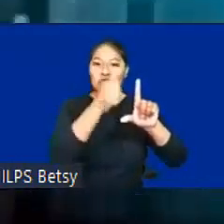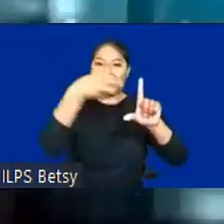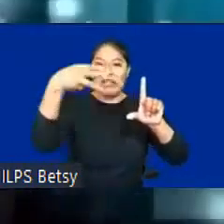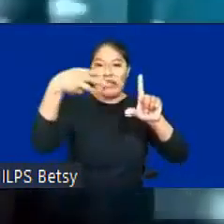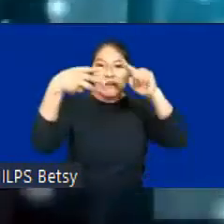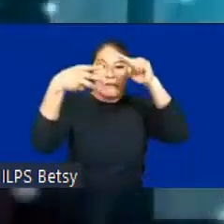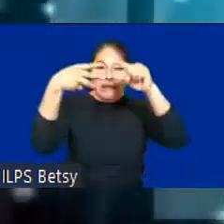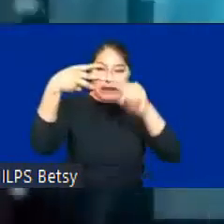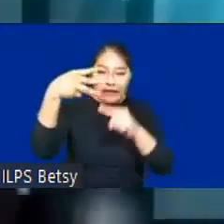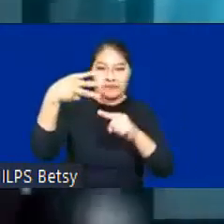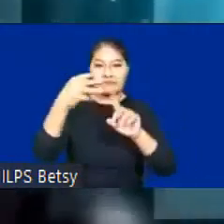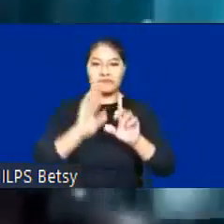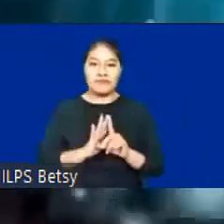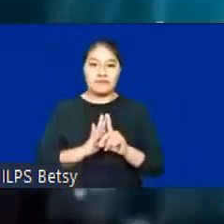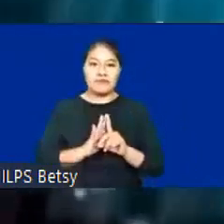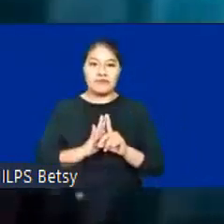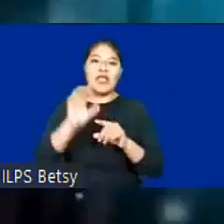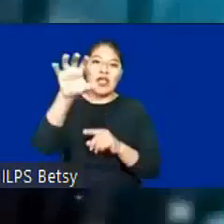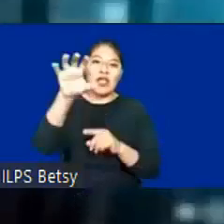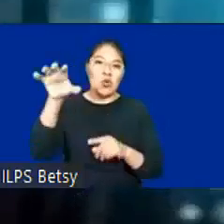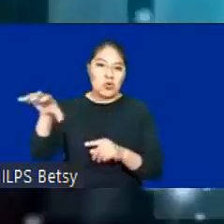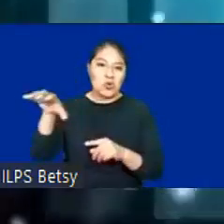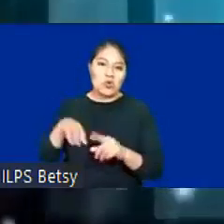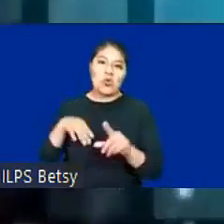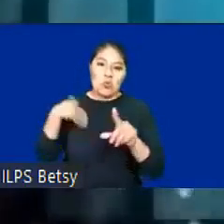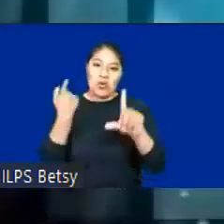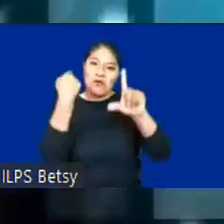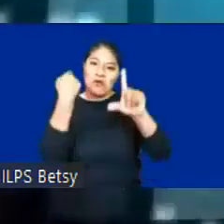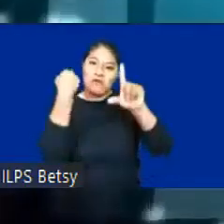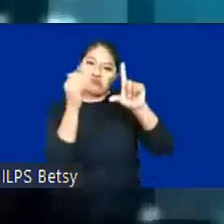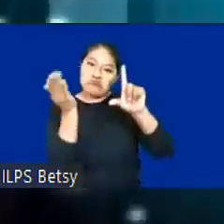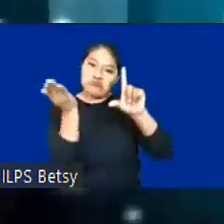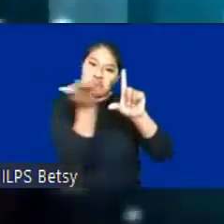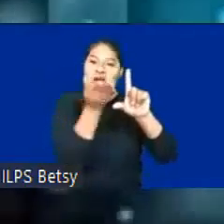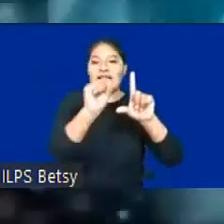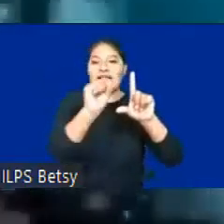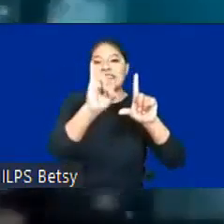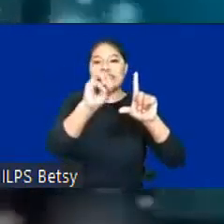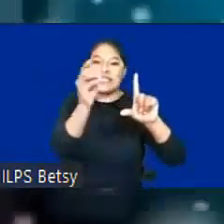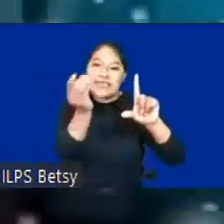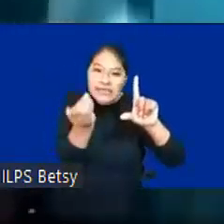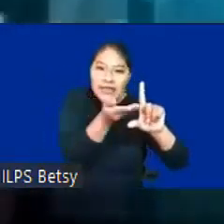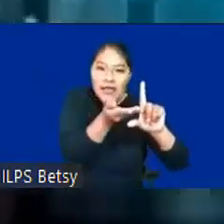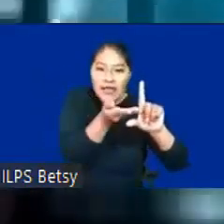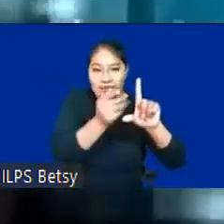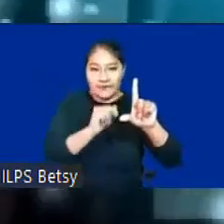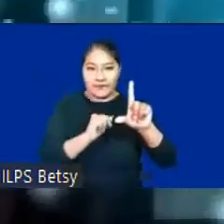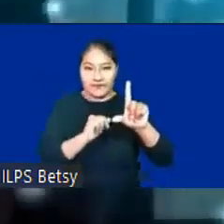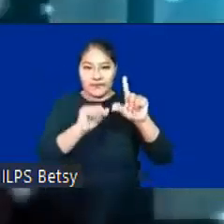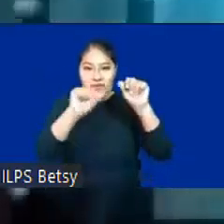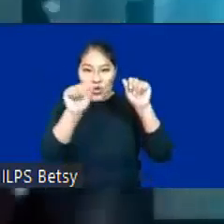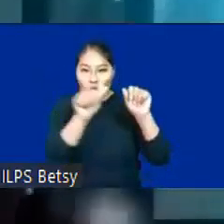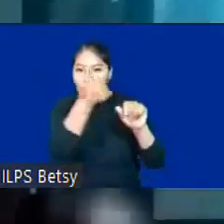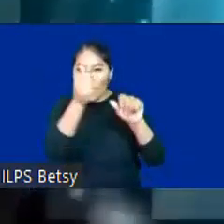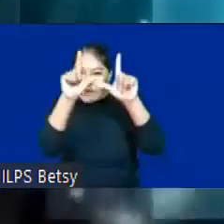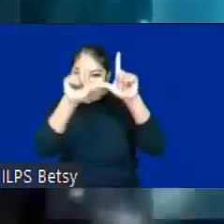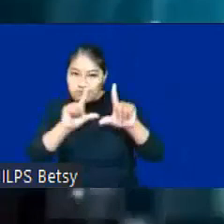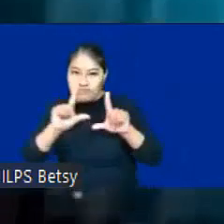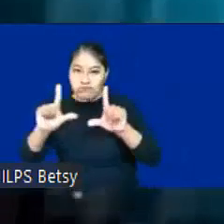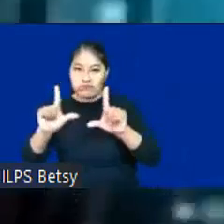de el SIP, ¿no? Y también tenemos una plataforma que la pueden usar los ciudadanos como tales, que